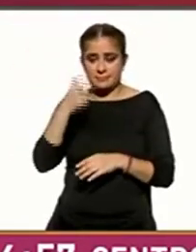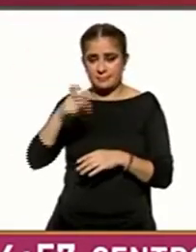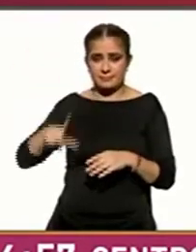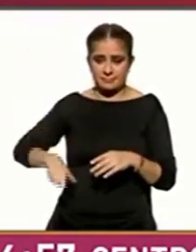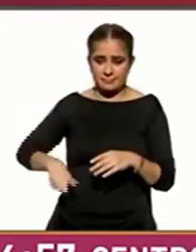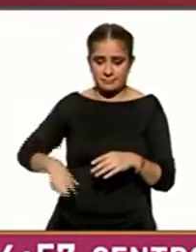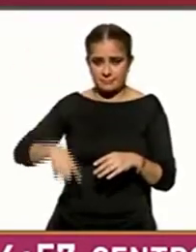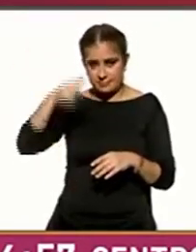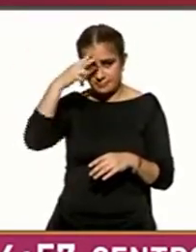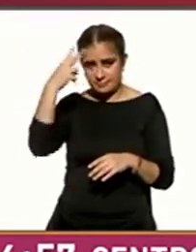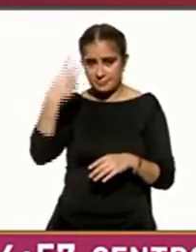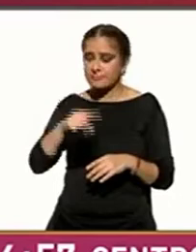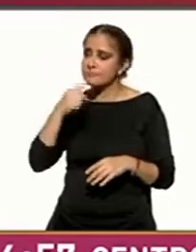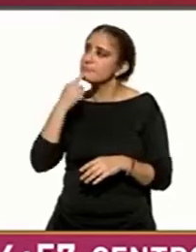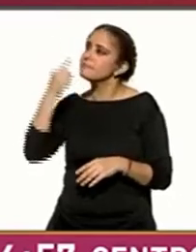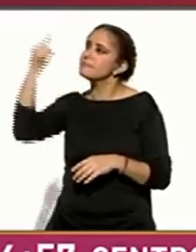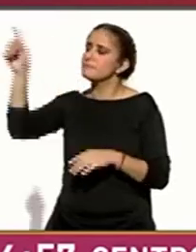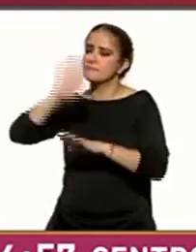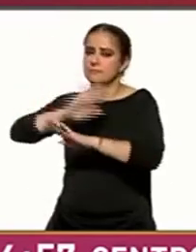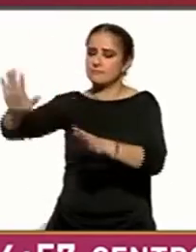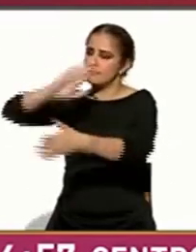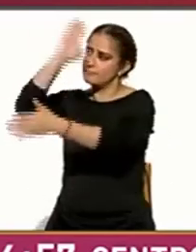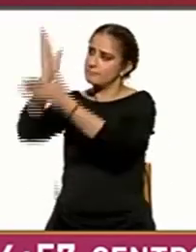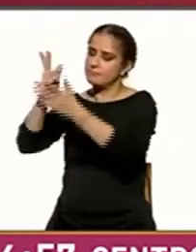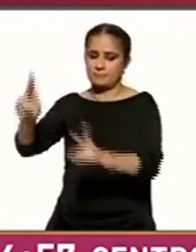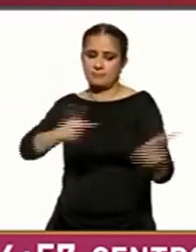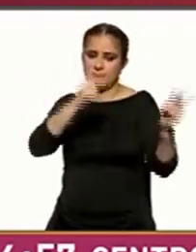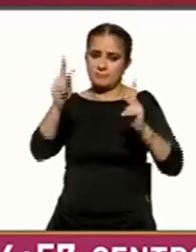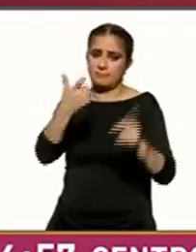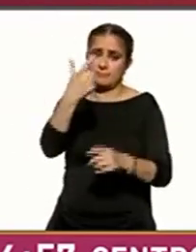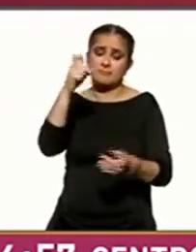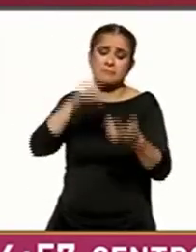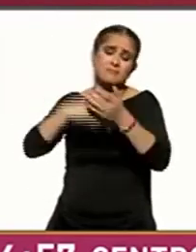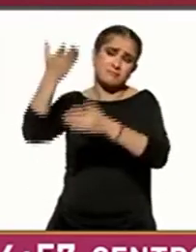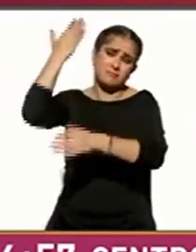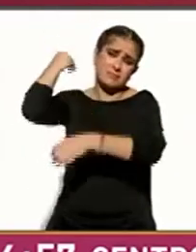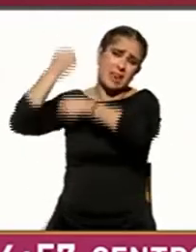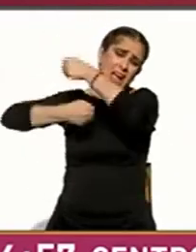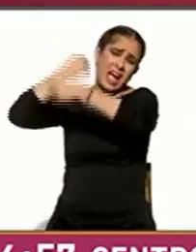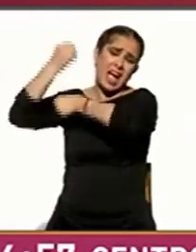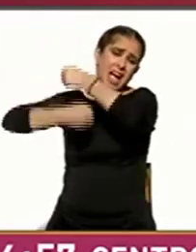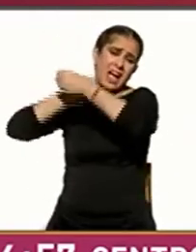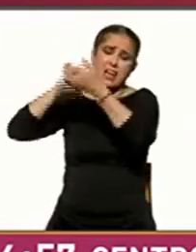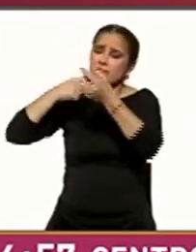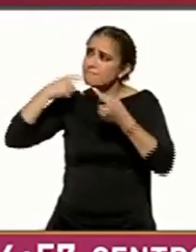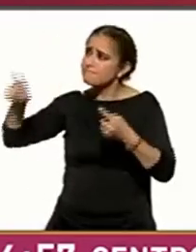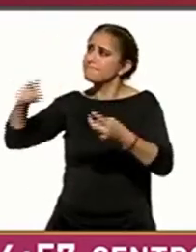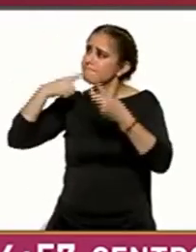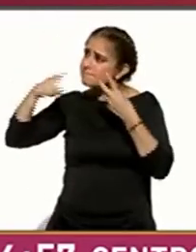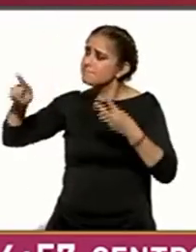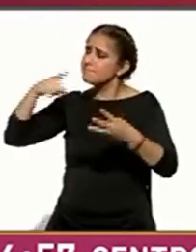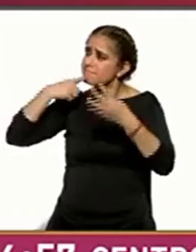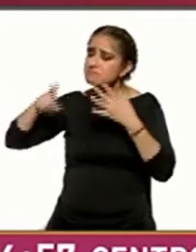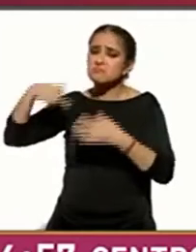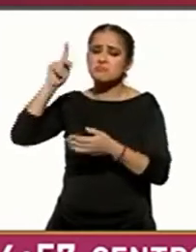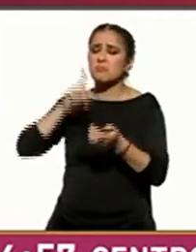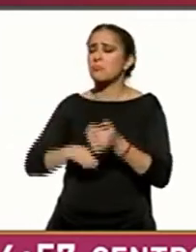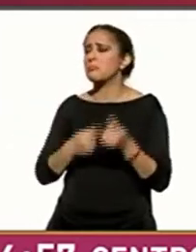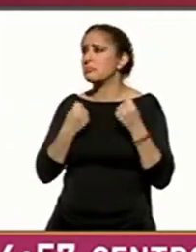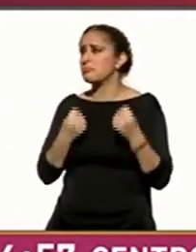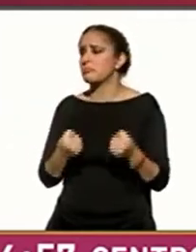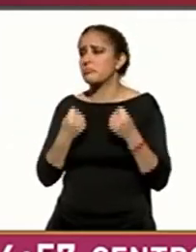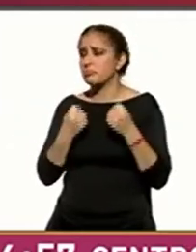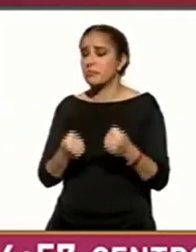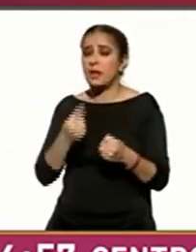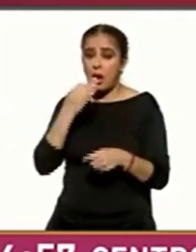gobierno mexicano contra el tráfico de armas tiene ya muchos años, Paco. Sin duda no había tomado la relevancia que ahora está teniendo